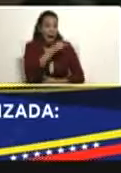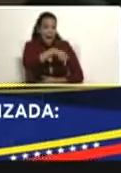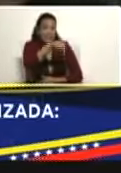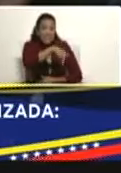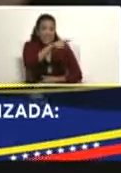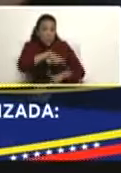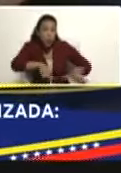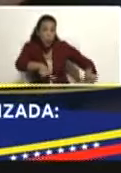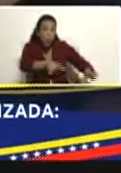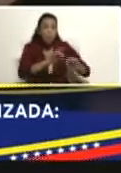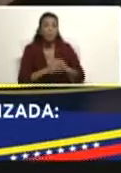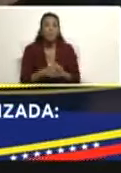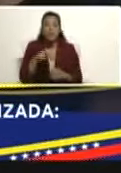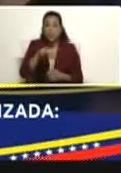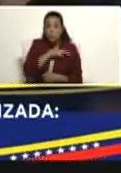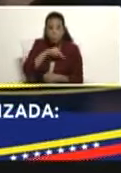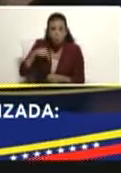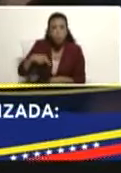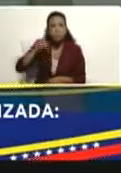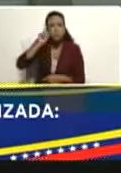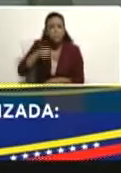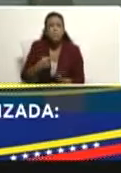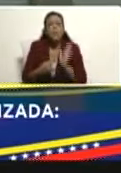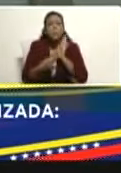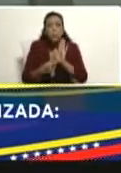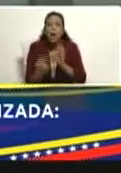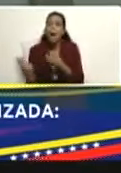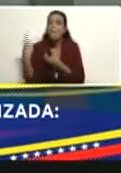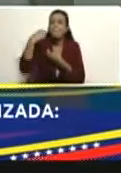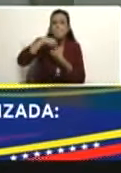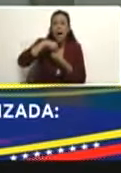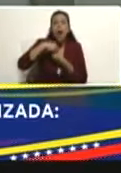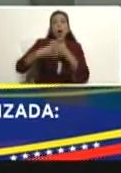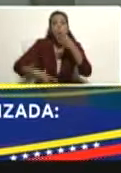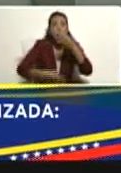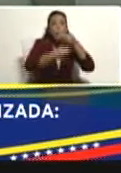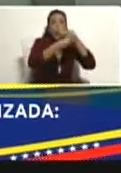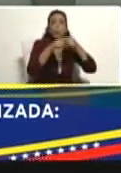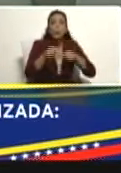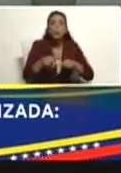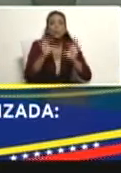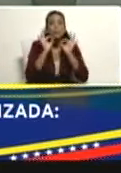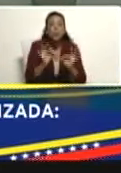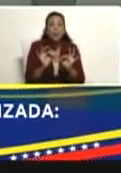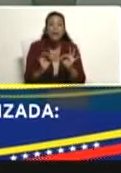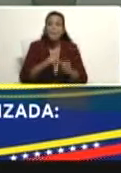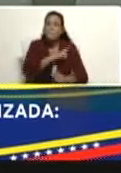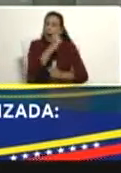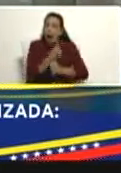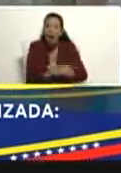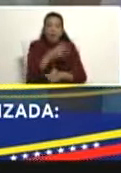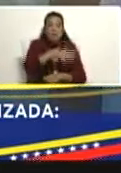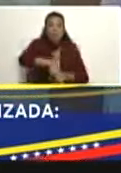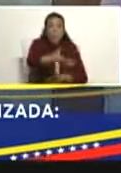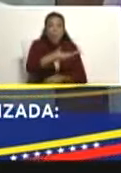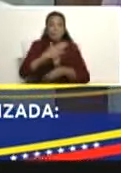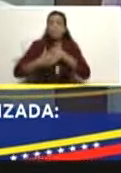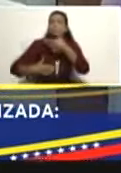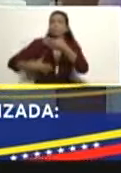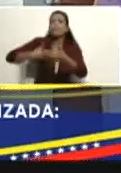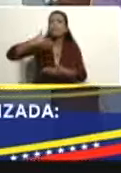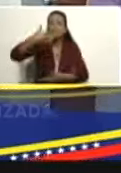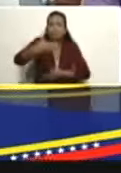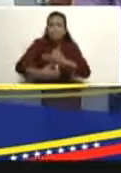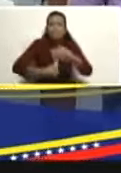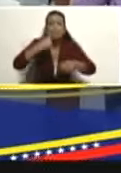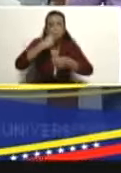sector universitario, nosotros también nos sumamos y nos incorporamos justamente fortaleciendo lo que ha sido